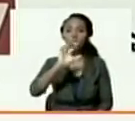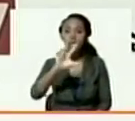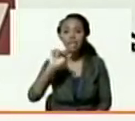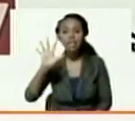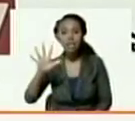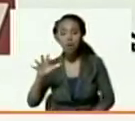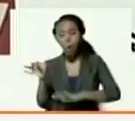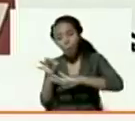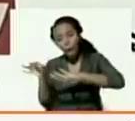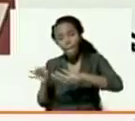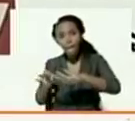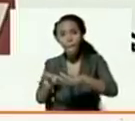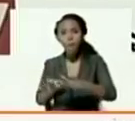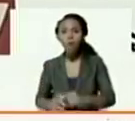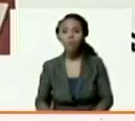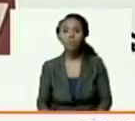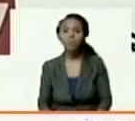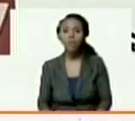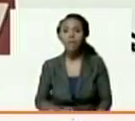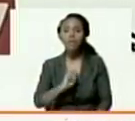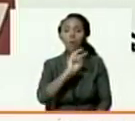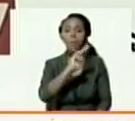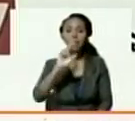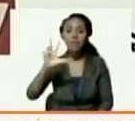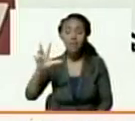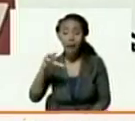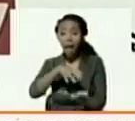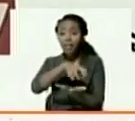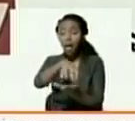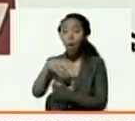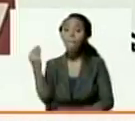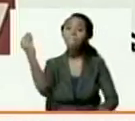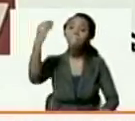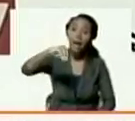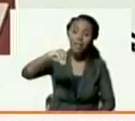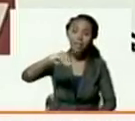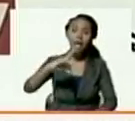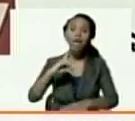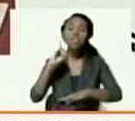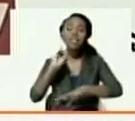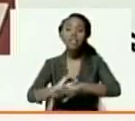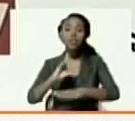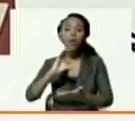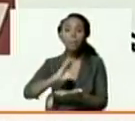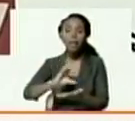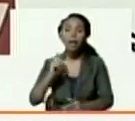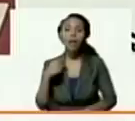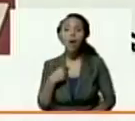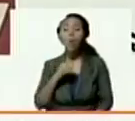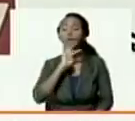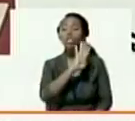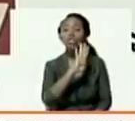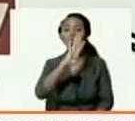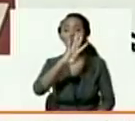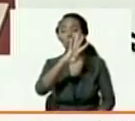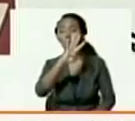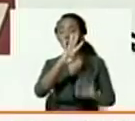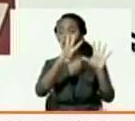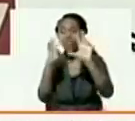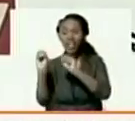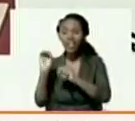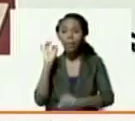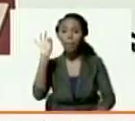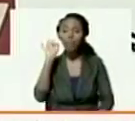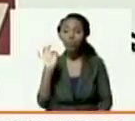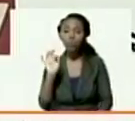335 municipios de los 23 estados más el distrito capital. Vamos a tener 490 puntos